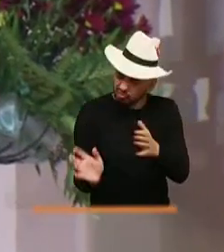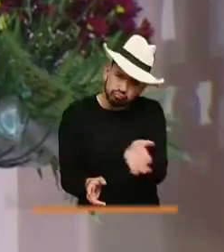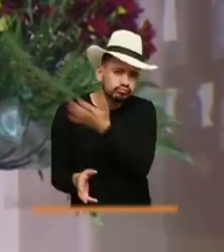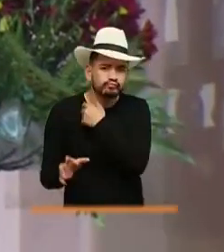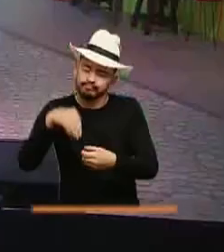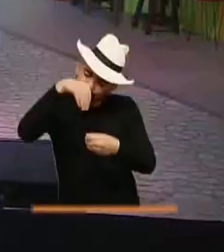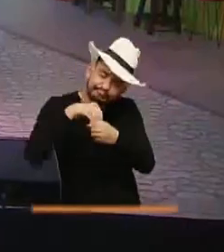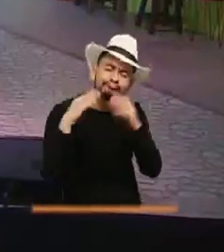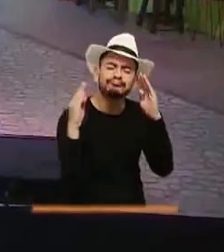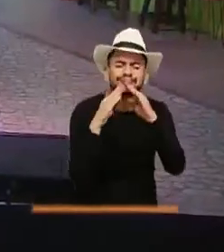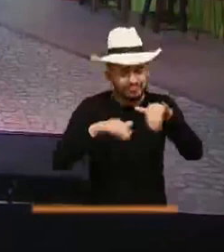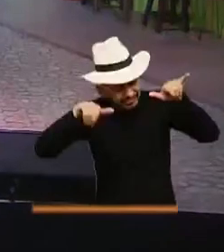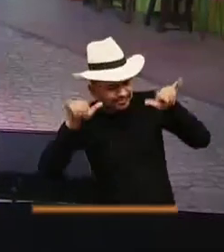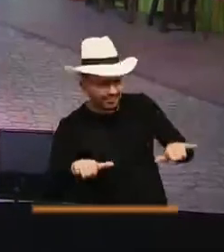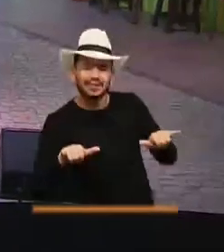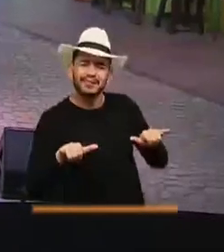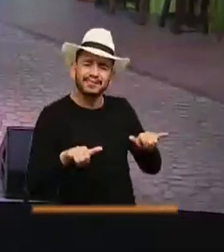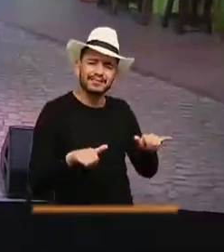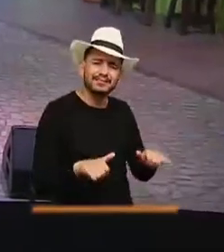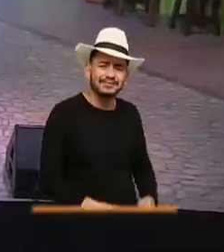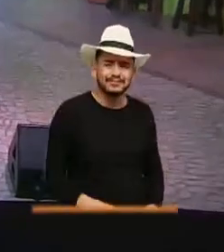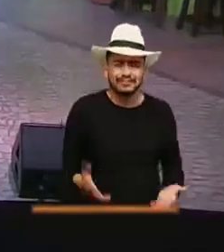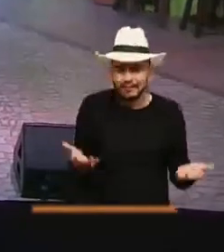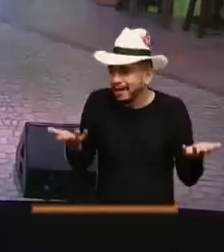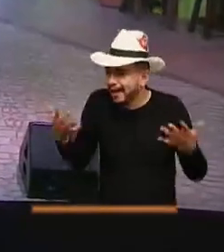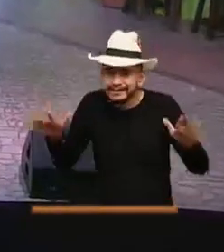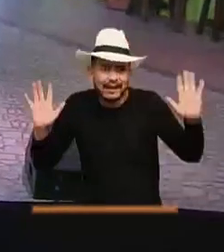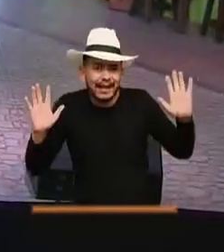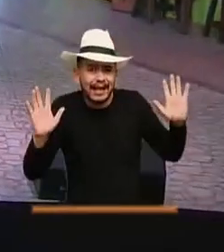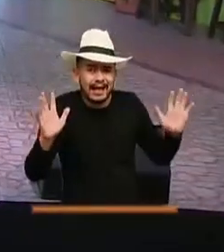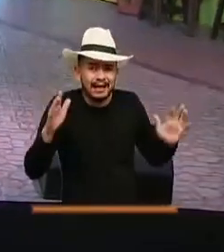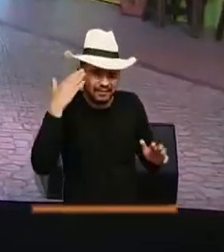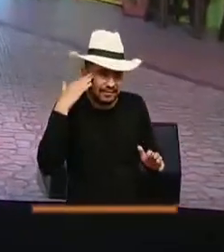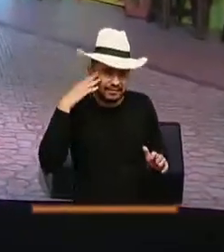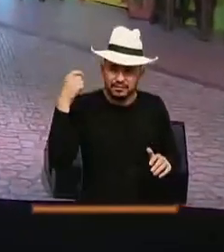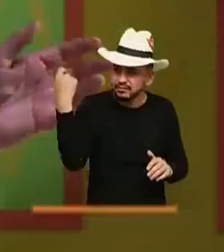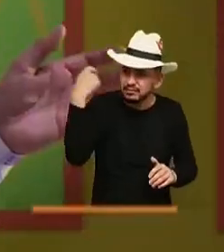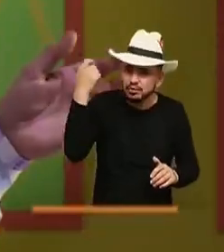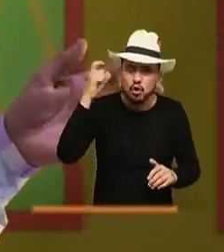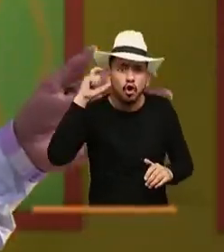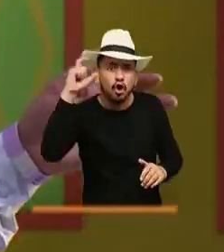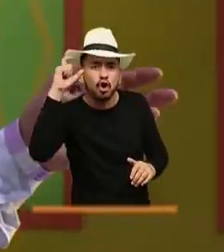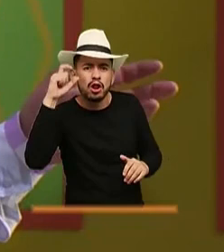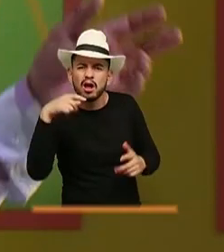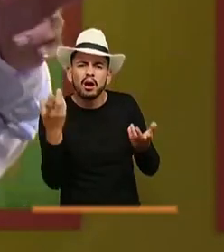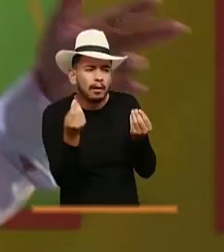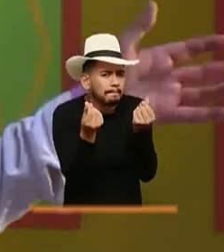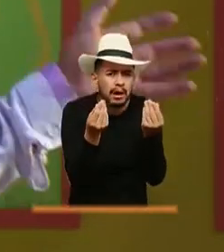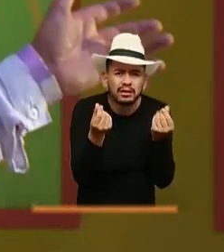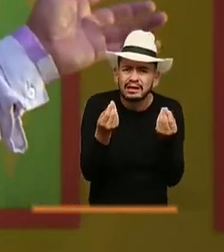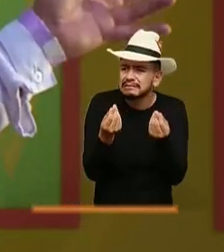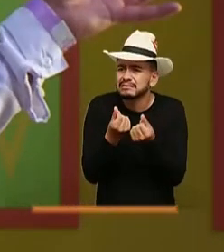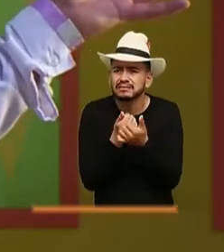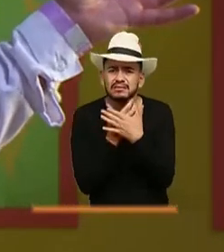en casa. Si ya sacó el trapo rojo y la plata es muy escasa, no